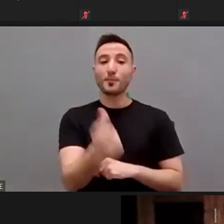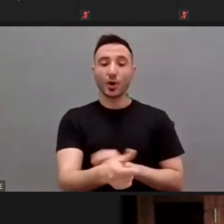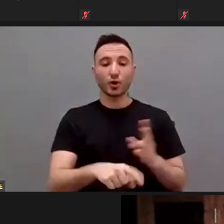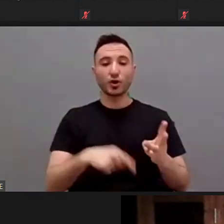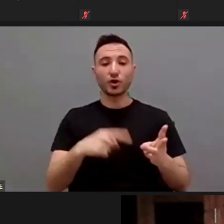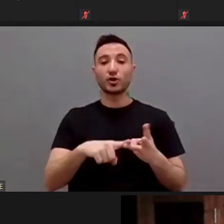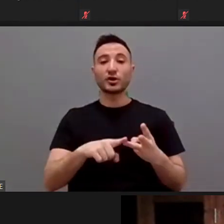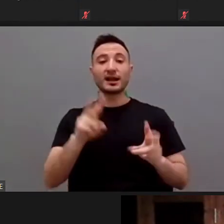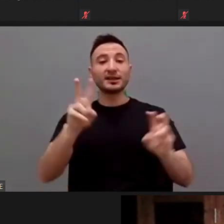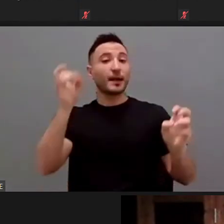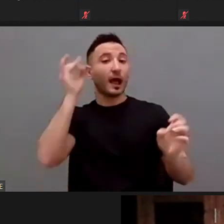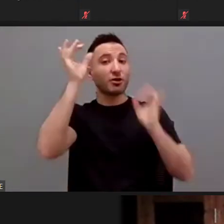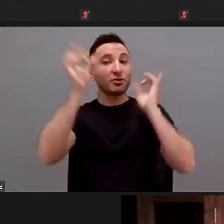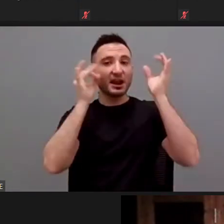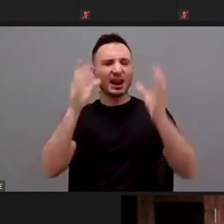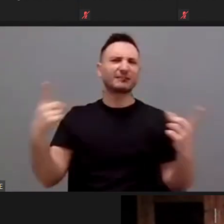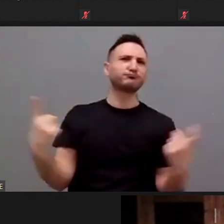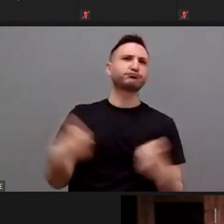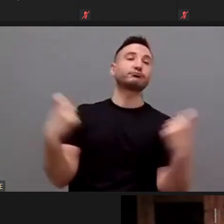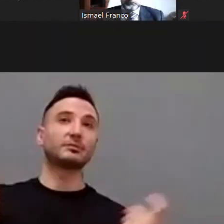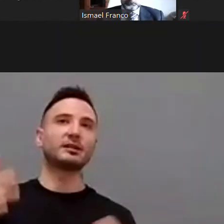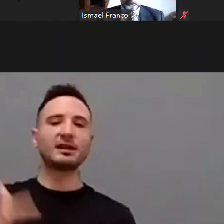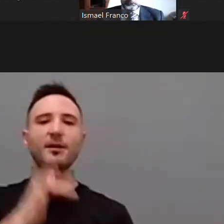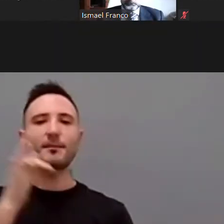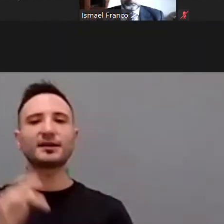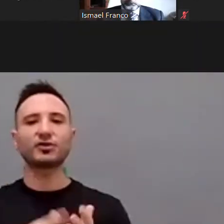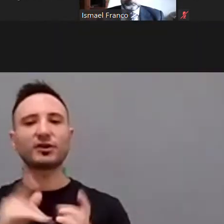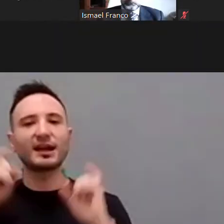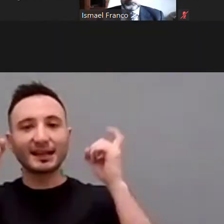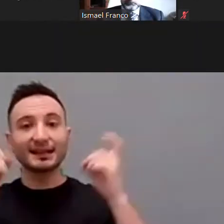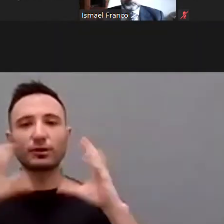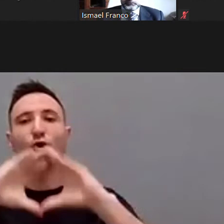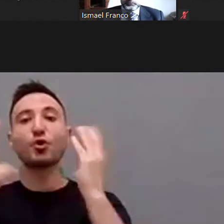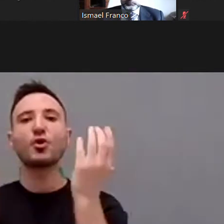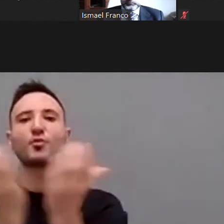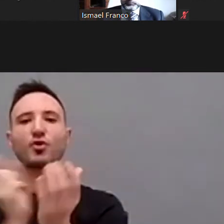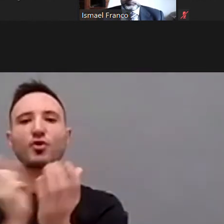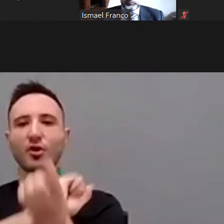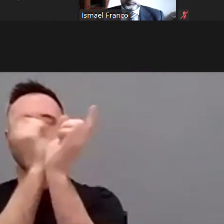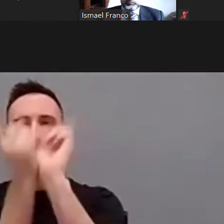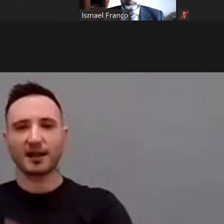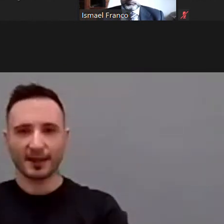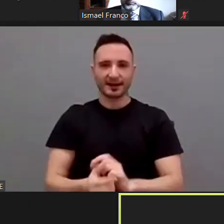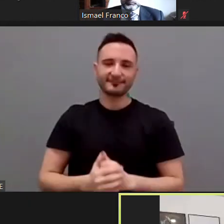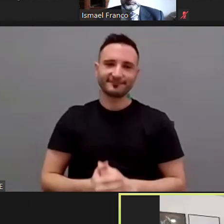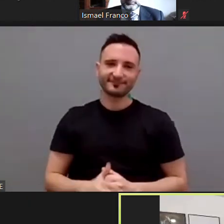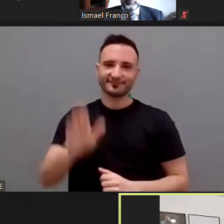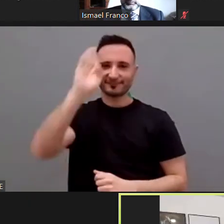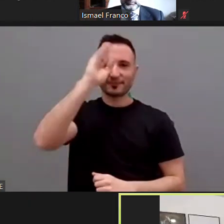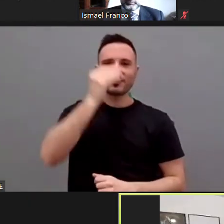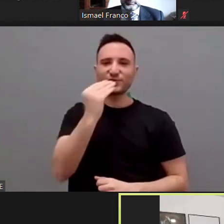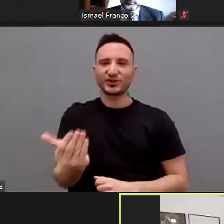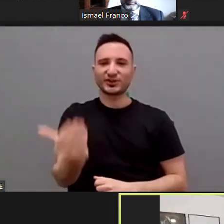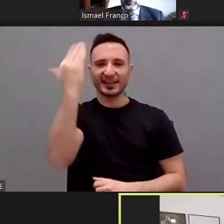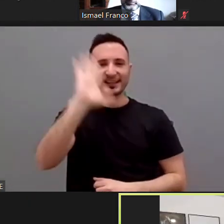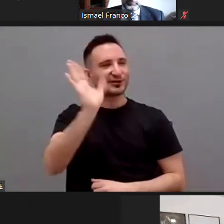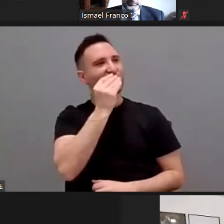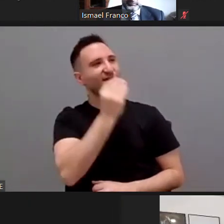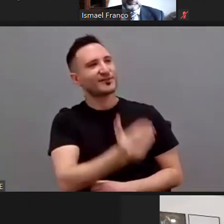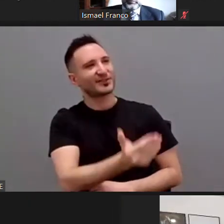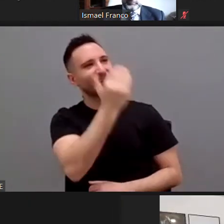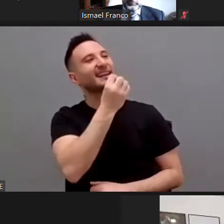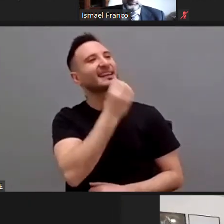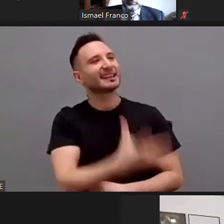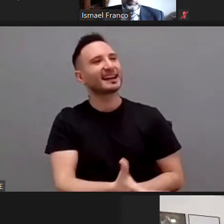mundo, o al menos morir en el intento. Laura, buenos días, ¿qué tal? Buenos días, ¿qué tal? ¿Cómo estás? Un placer contar contigo esta